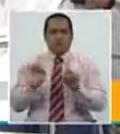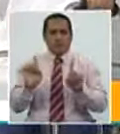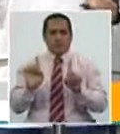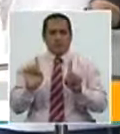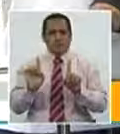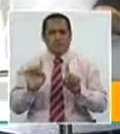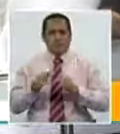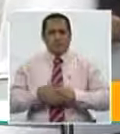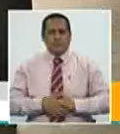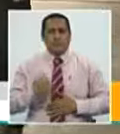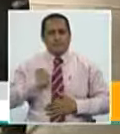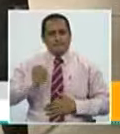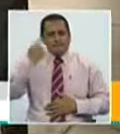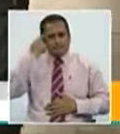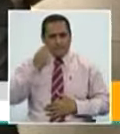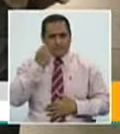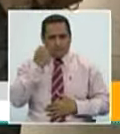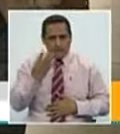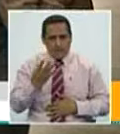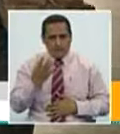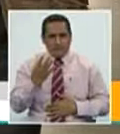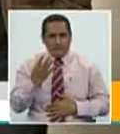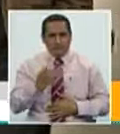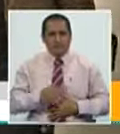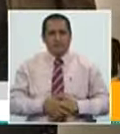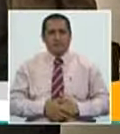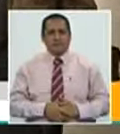ponga. Piénsalo bien.